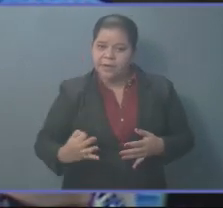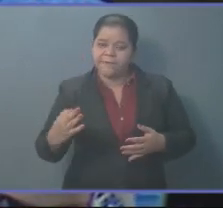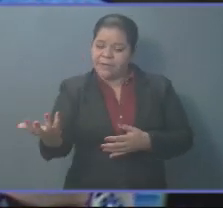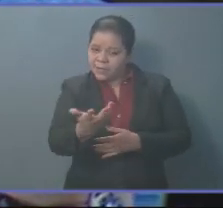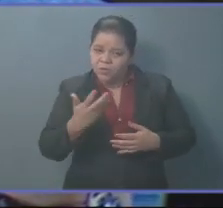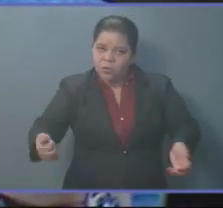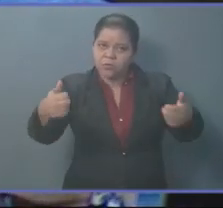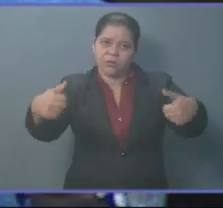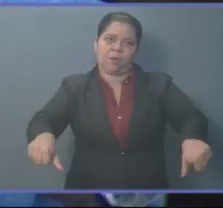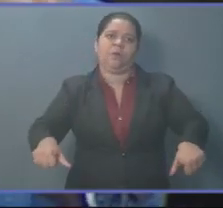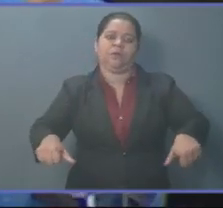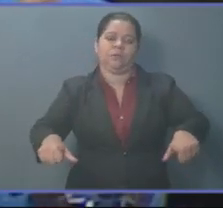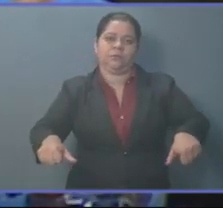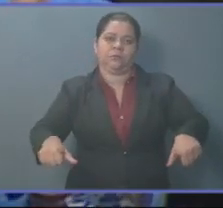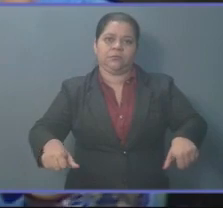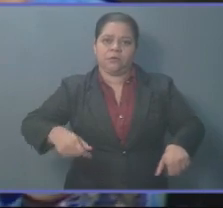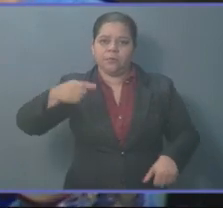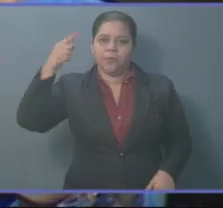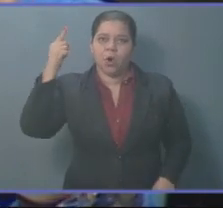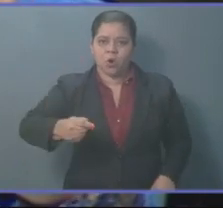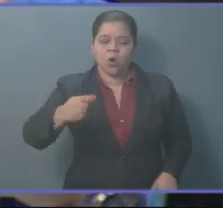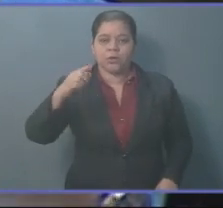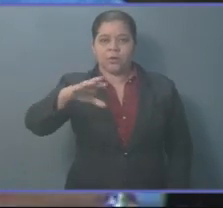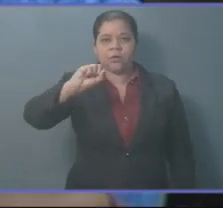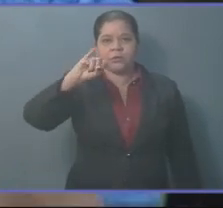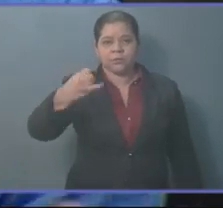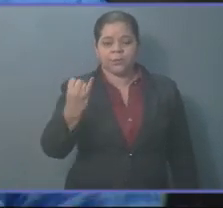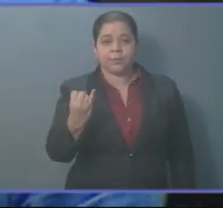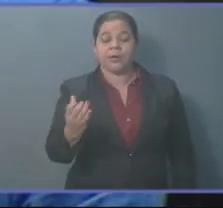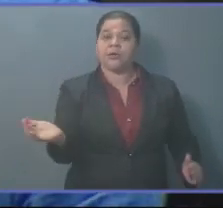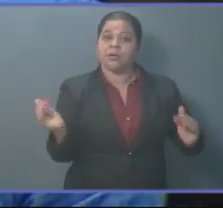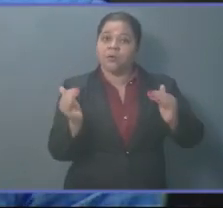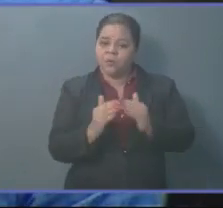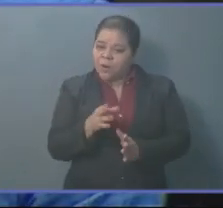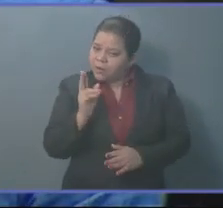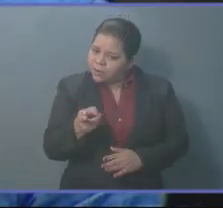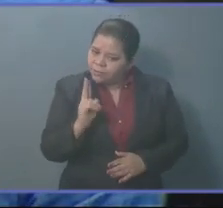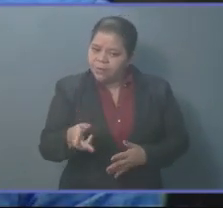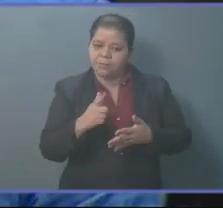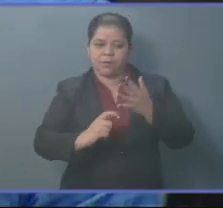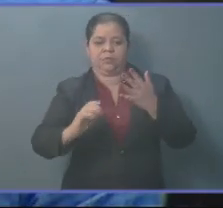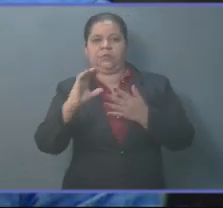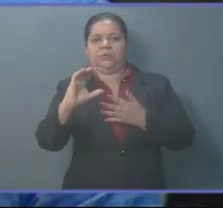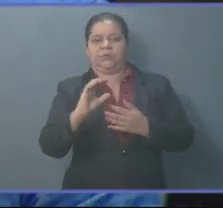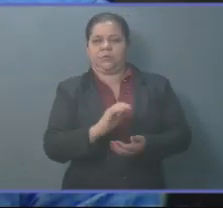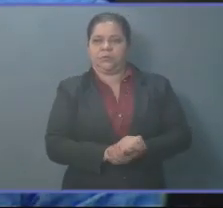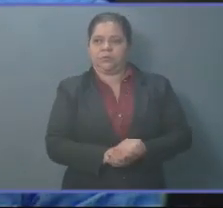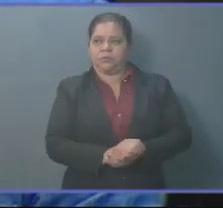consenso por orden de la Sala de lo Constitucional y por la misma Constitución.